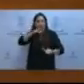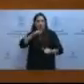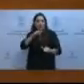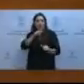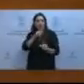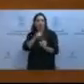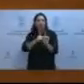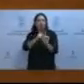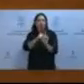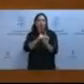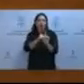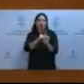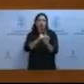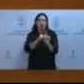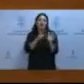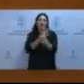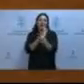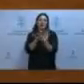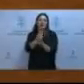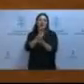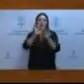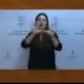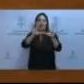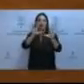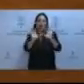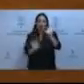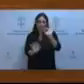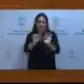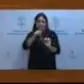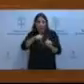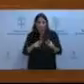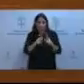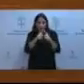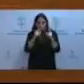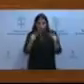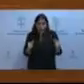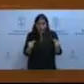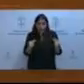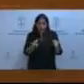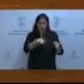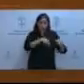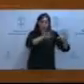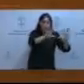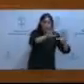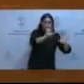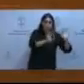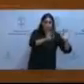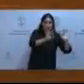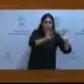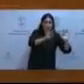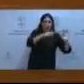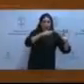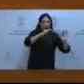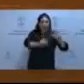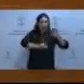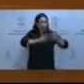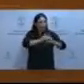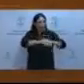establecidos representan el 10%. En Asturias hemos pasado del 10% a no respetar ni el